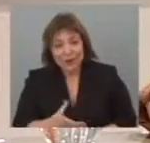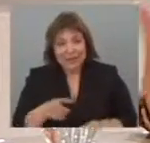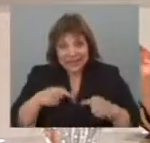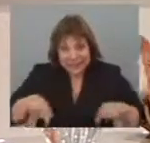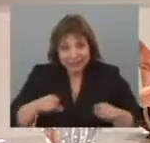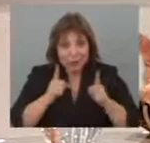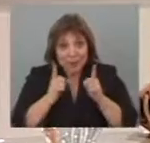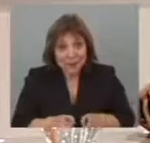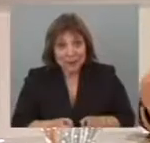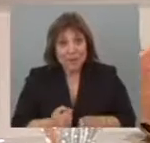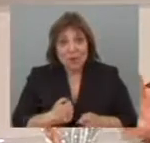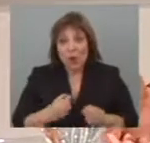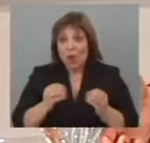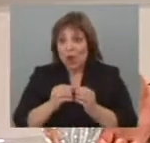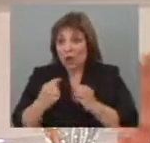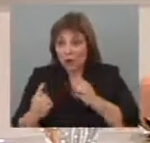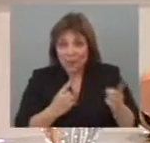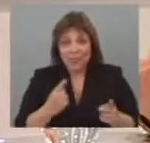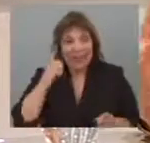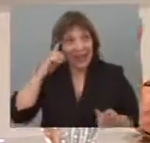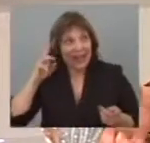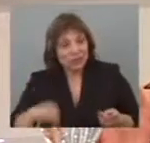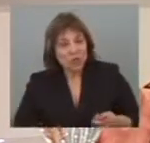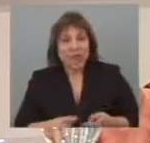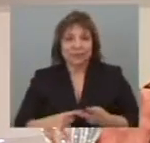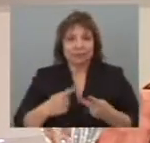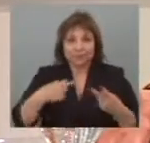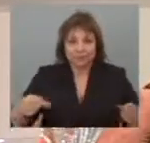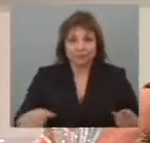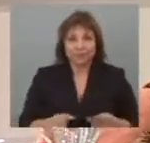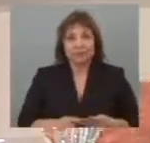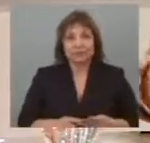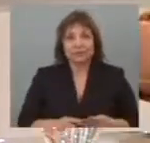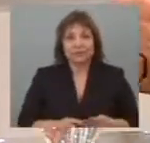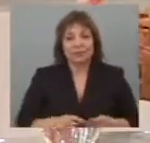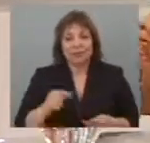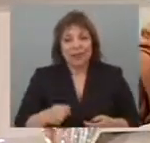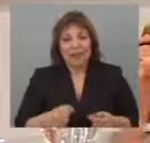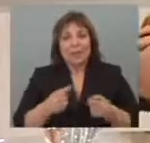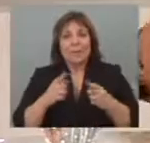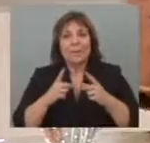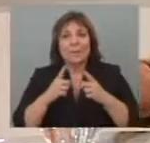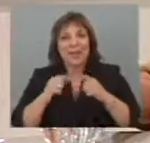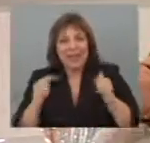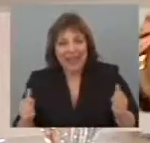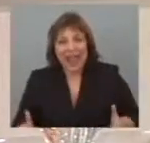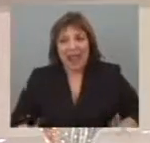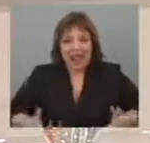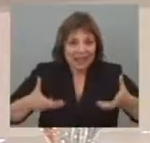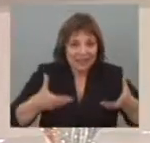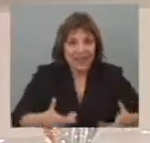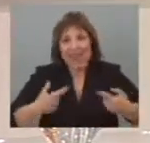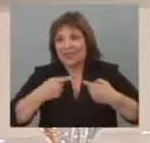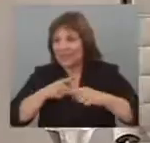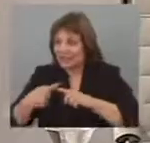mismos con sus pares, de reflexionar, que esto pasa, llevar material, de discutir. En